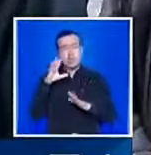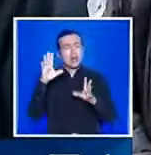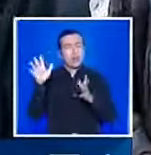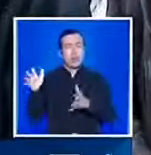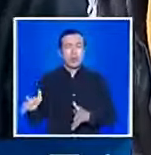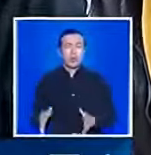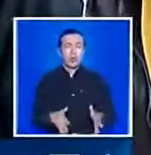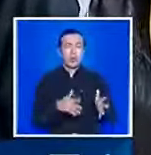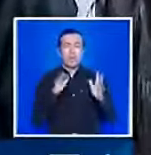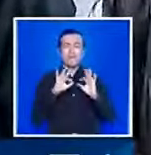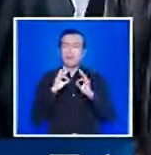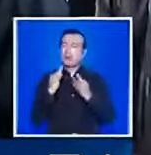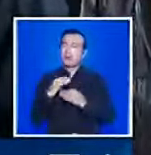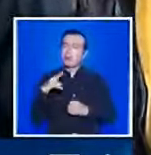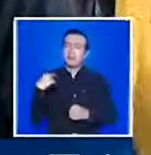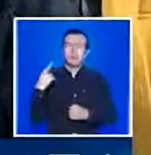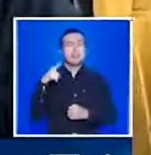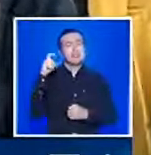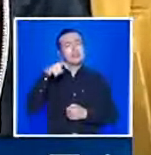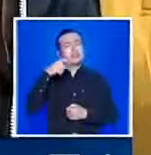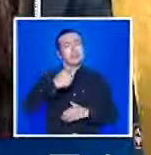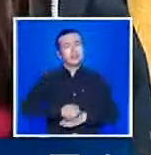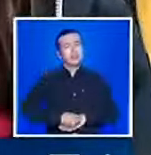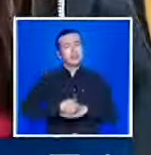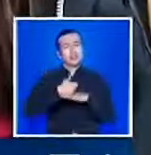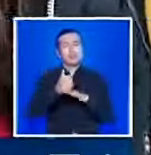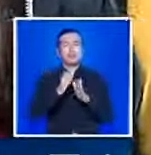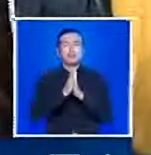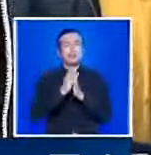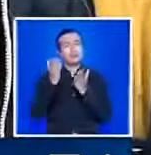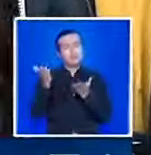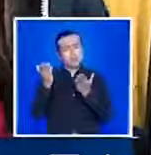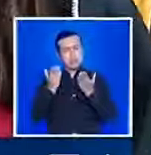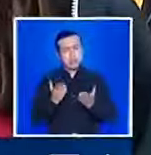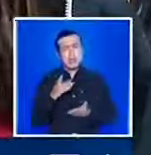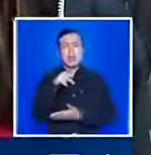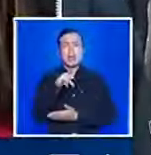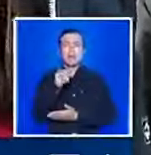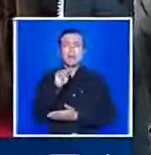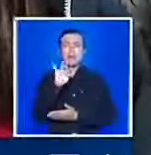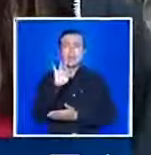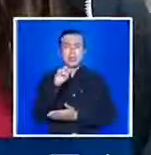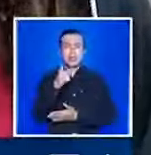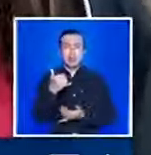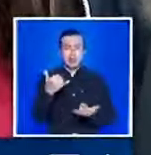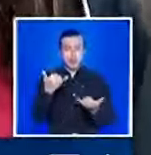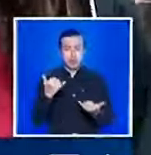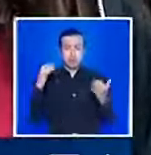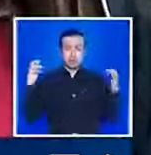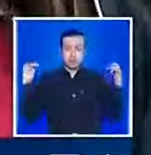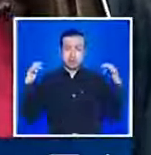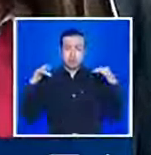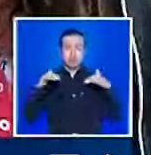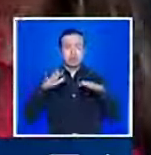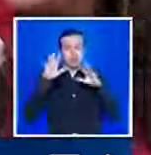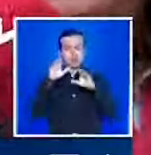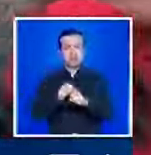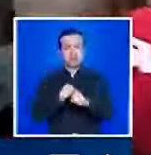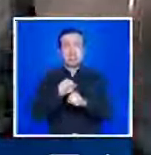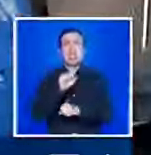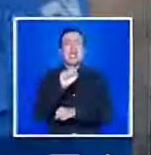nuestras familias, y necesitamos que las autoridades vengan acá a Pinta. Hoy vamos a hacer una toma simbólica de la E35